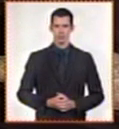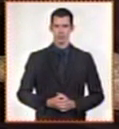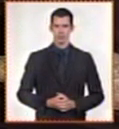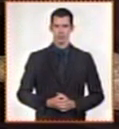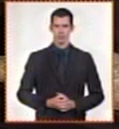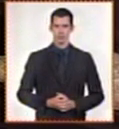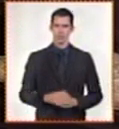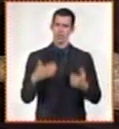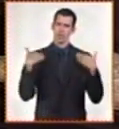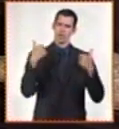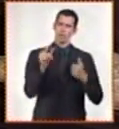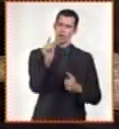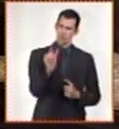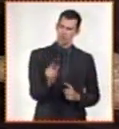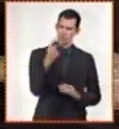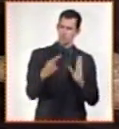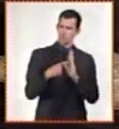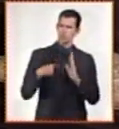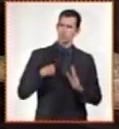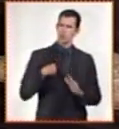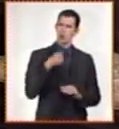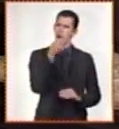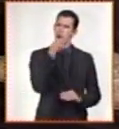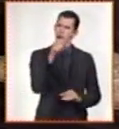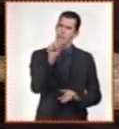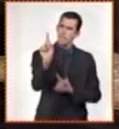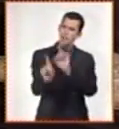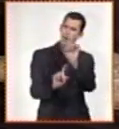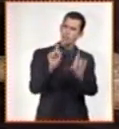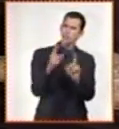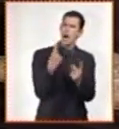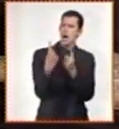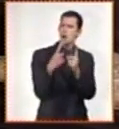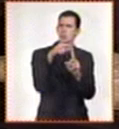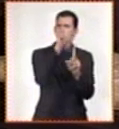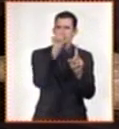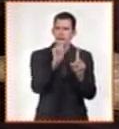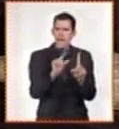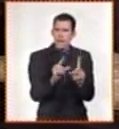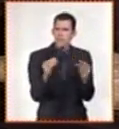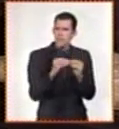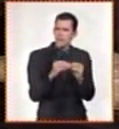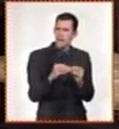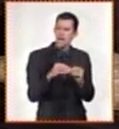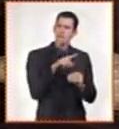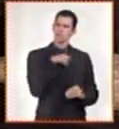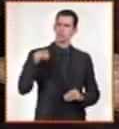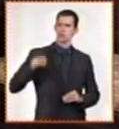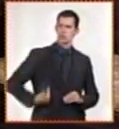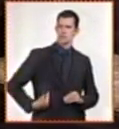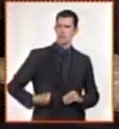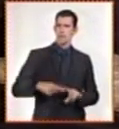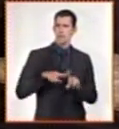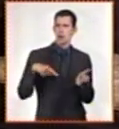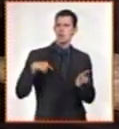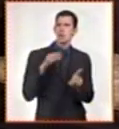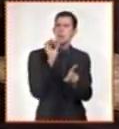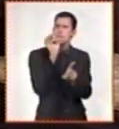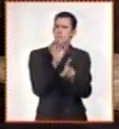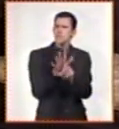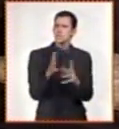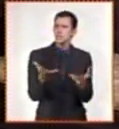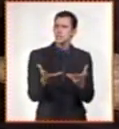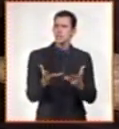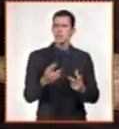me gustaría comenzar con algo que está preocupando mucho a la comunidad internacional. Me refiero a la visita de